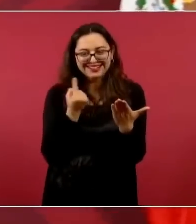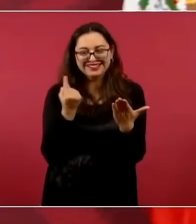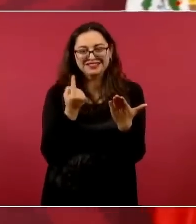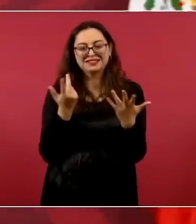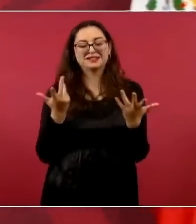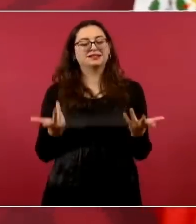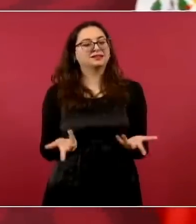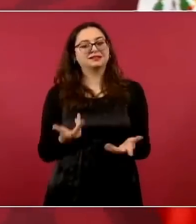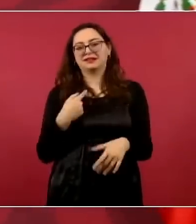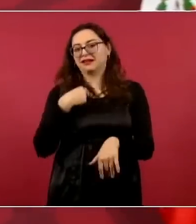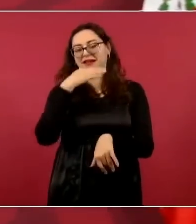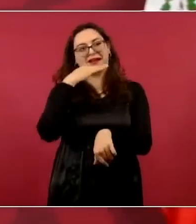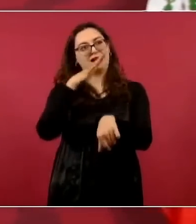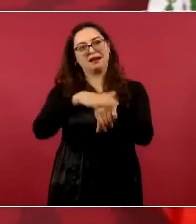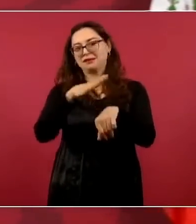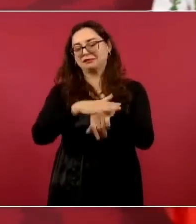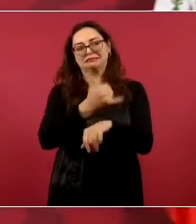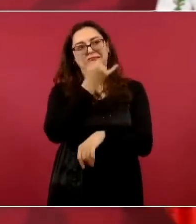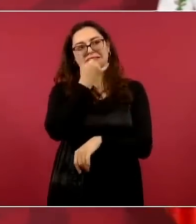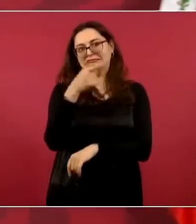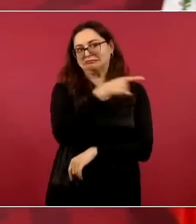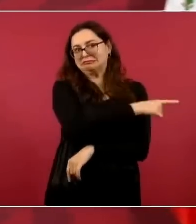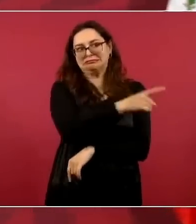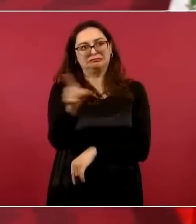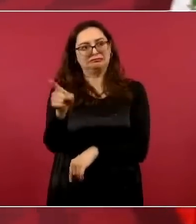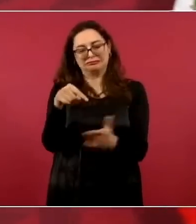pues sectarios, politiqueros